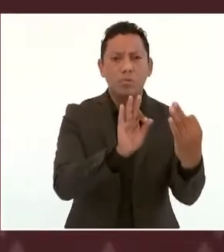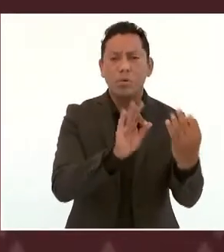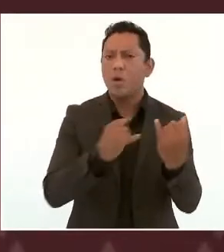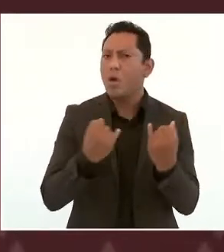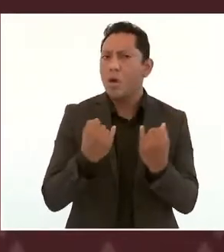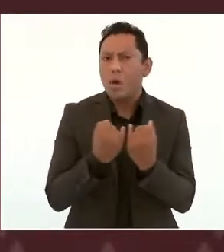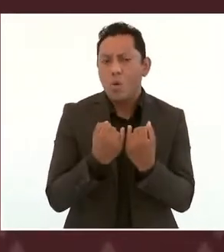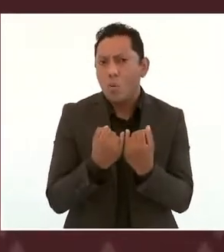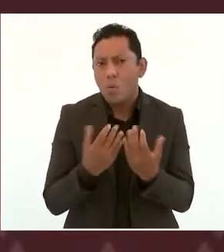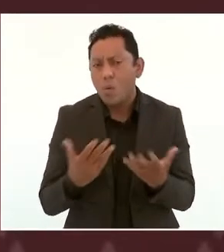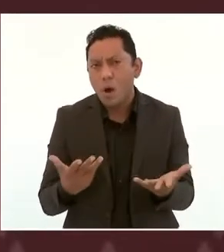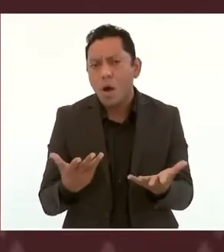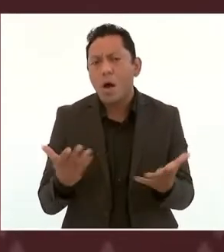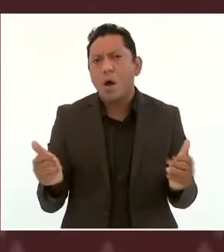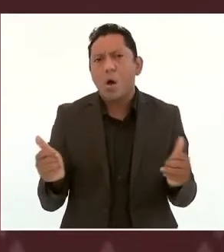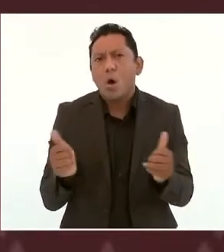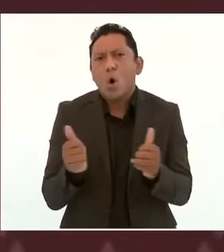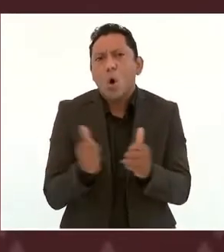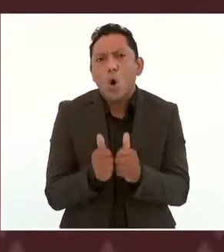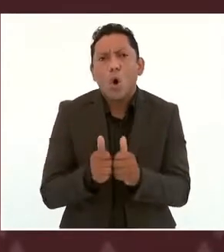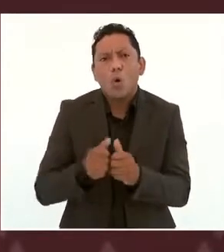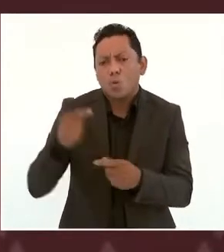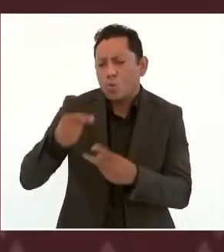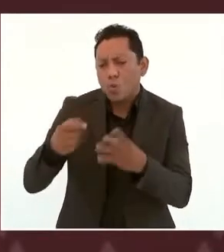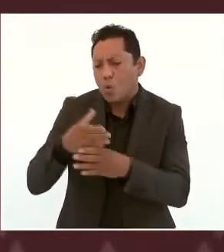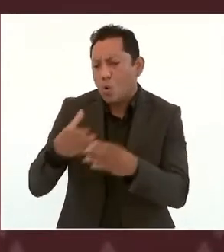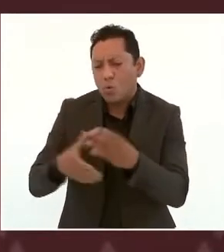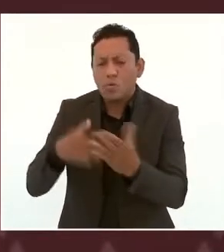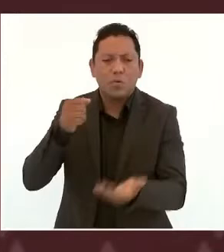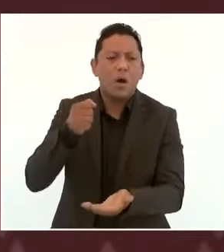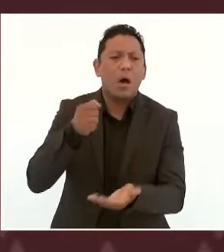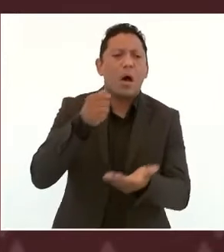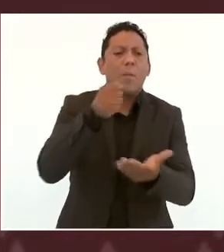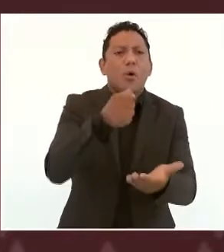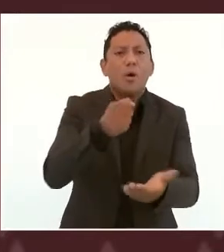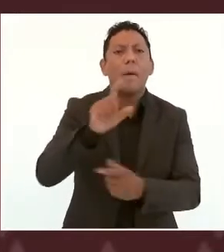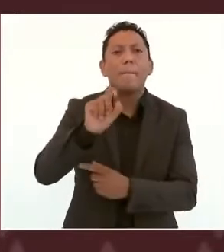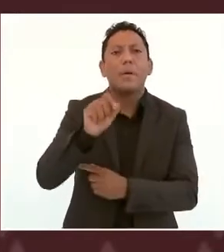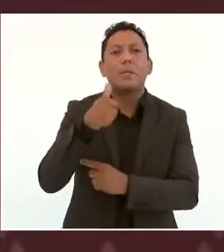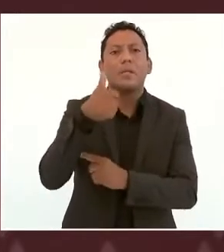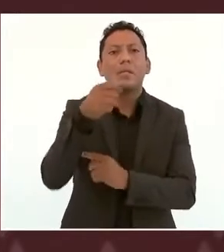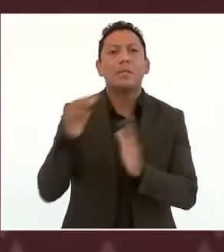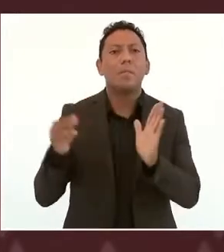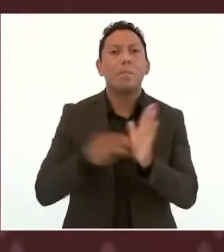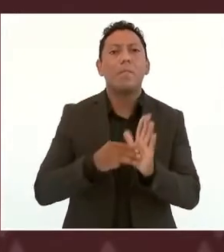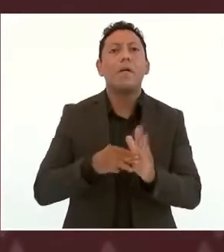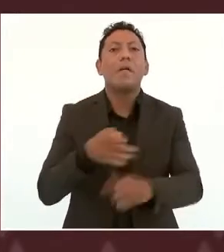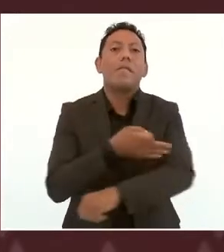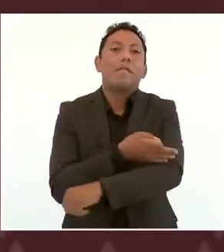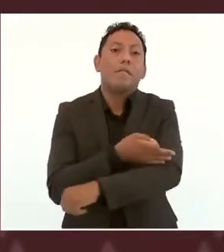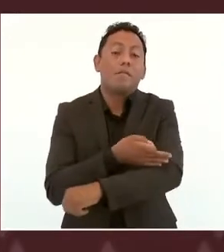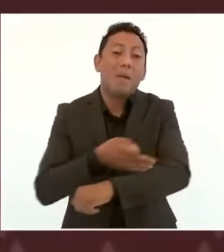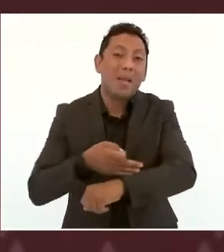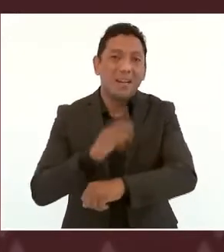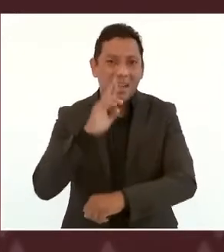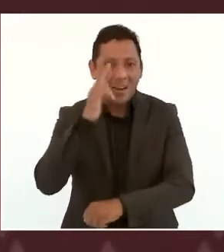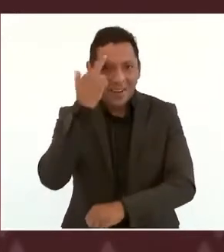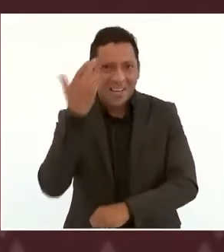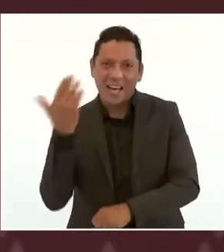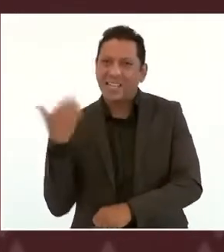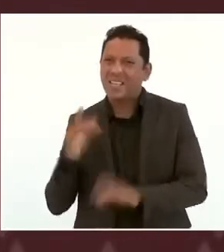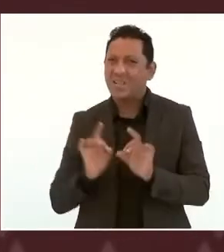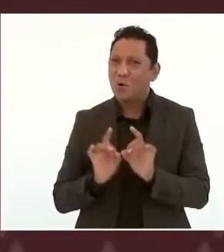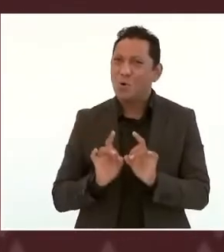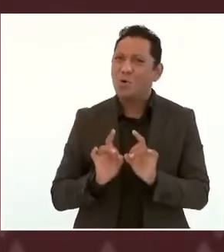y con enseres domésticos a 26,000 familias que fueron